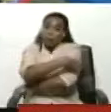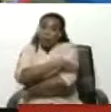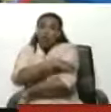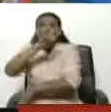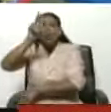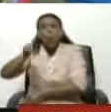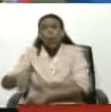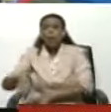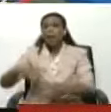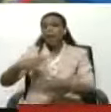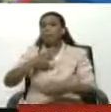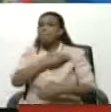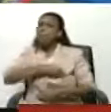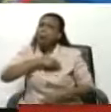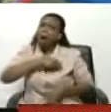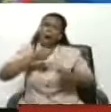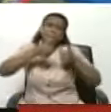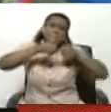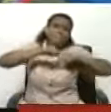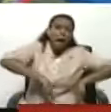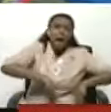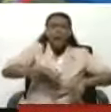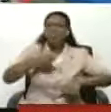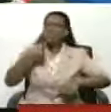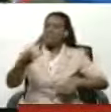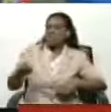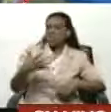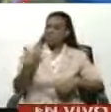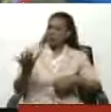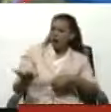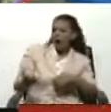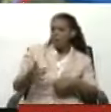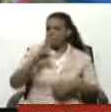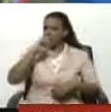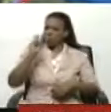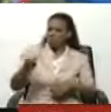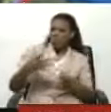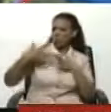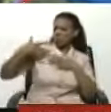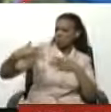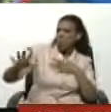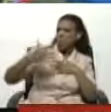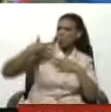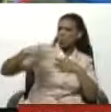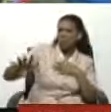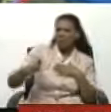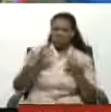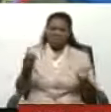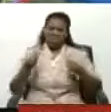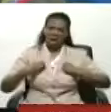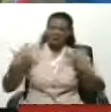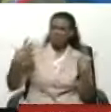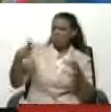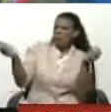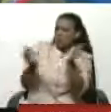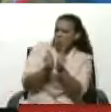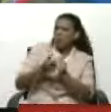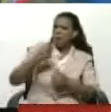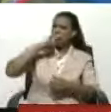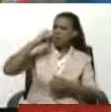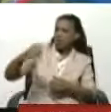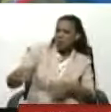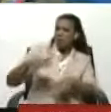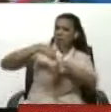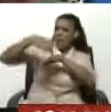días a desmoralizar a nuestra gente, a decirle, tú vas a seguir con Nicolás Maduro y no te da nada. Tú vas a seguir con Nicolás Maduro y